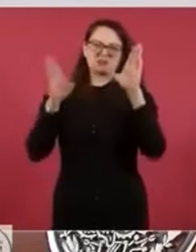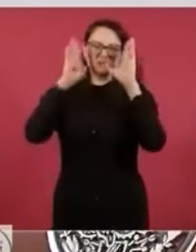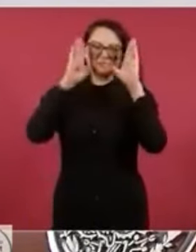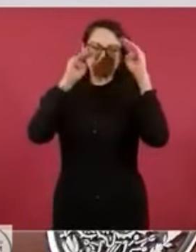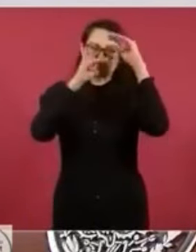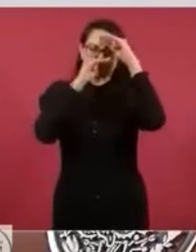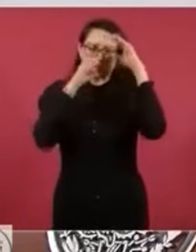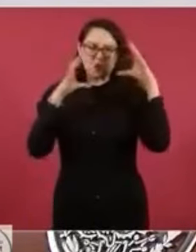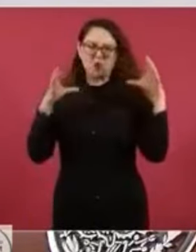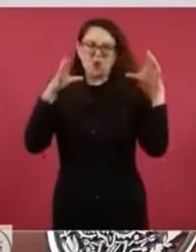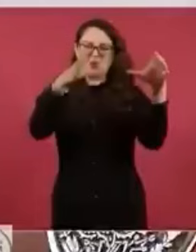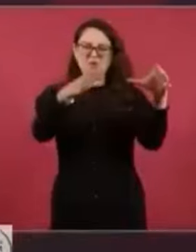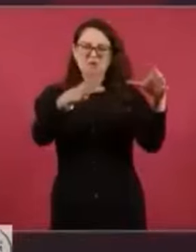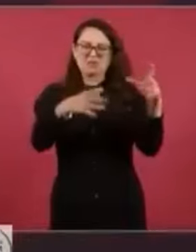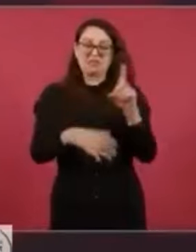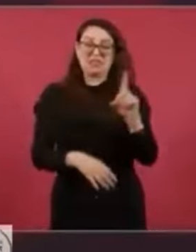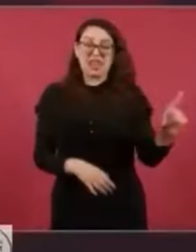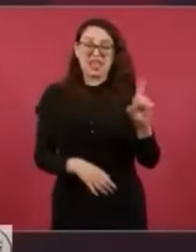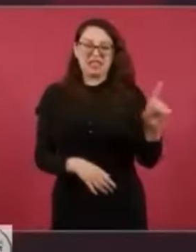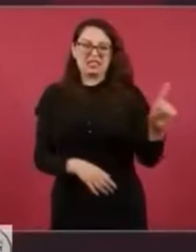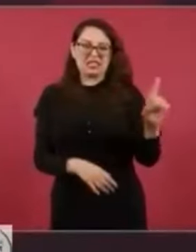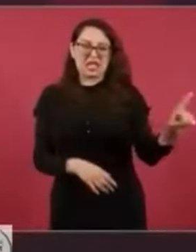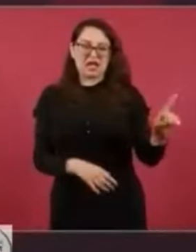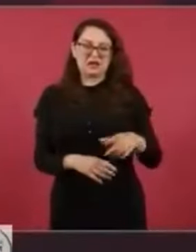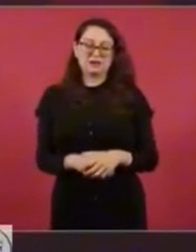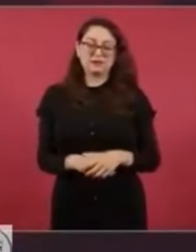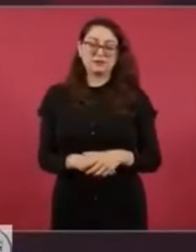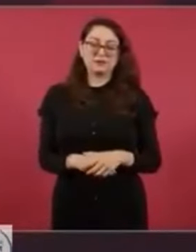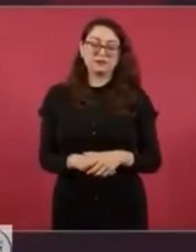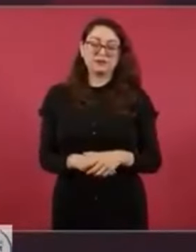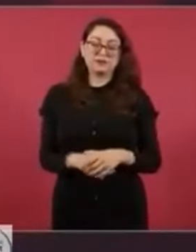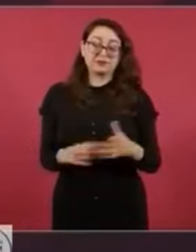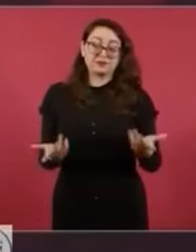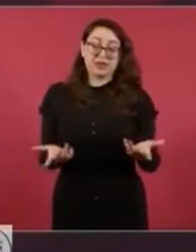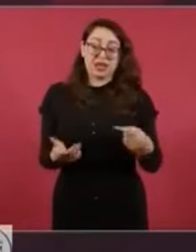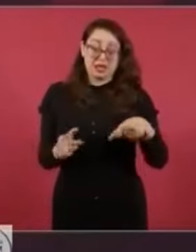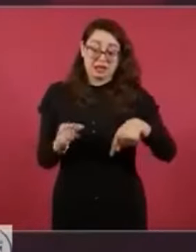no por ejemplo de México están tres